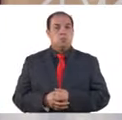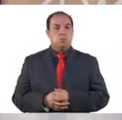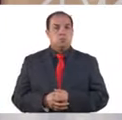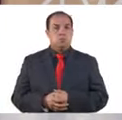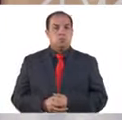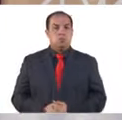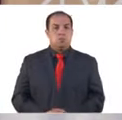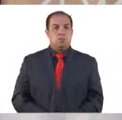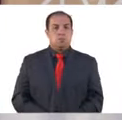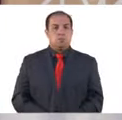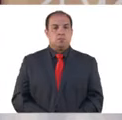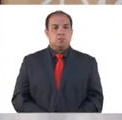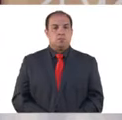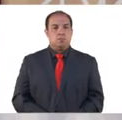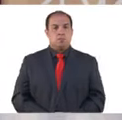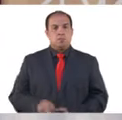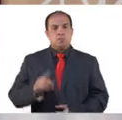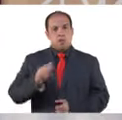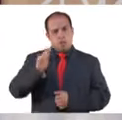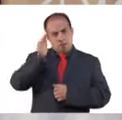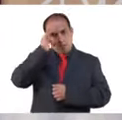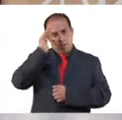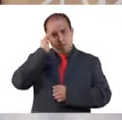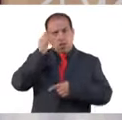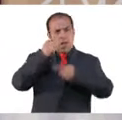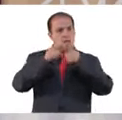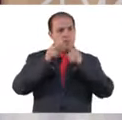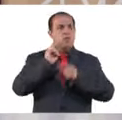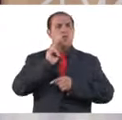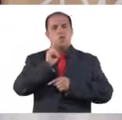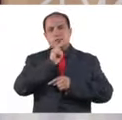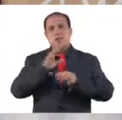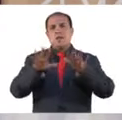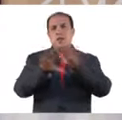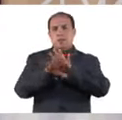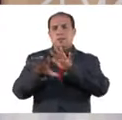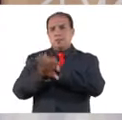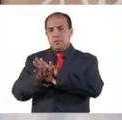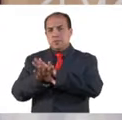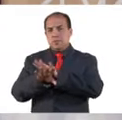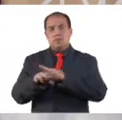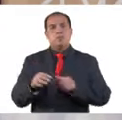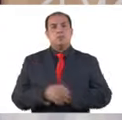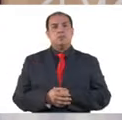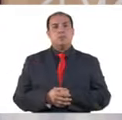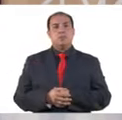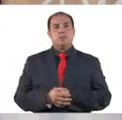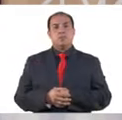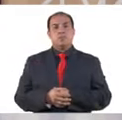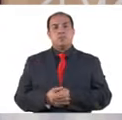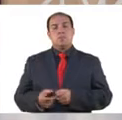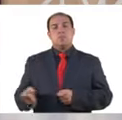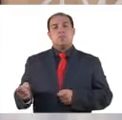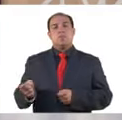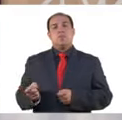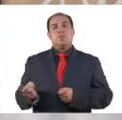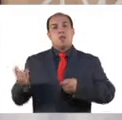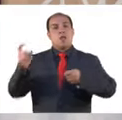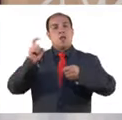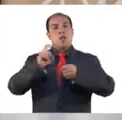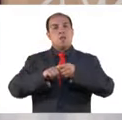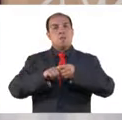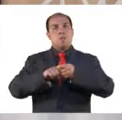Pero yo pienso que hay muchos medios que están cambiando también, que se están pues adaptando a la nueva circunstancia.